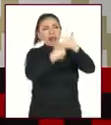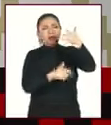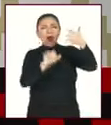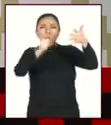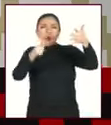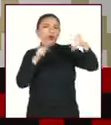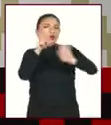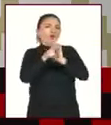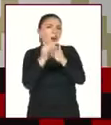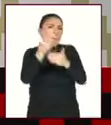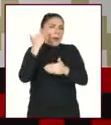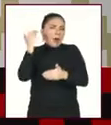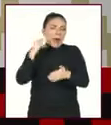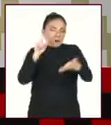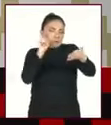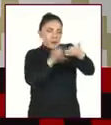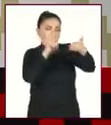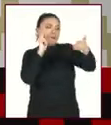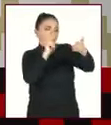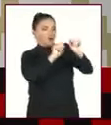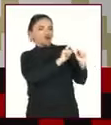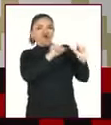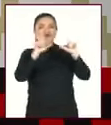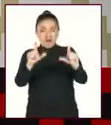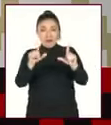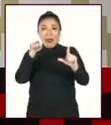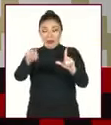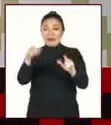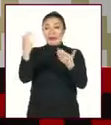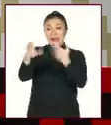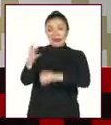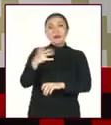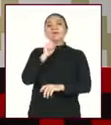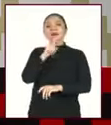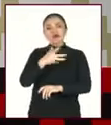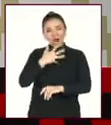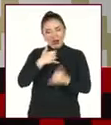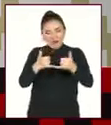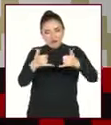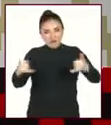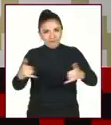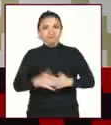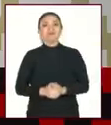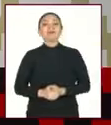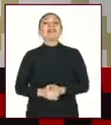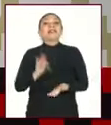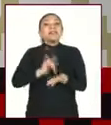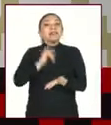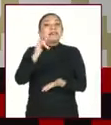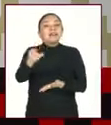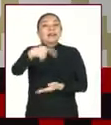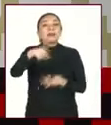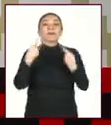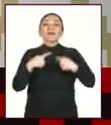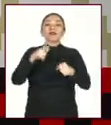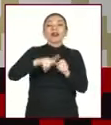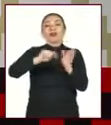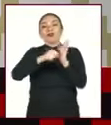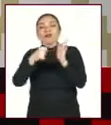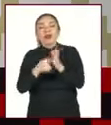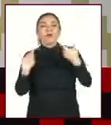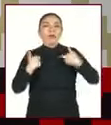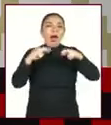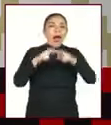para acceder directamente a ellas. En el chat también encontrarán el enlace. Gracias al personal técnico, académico,